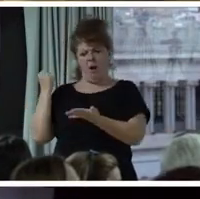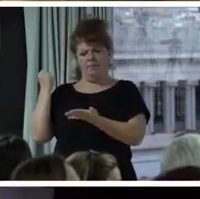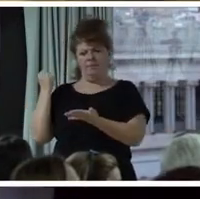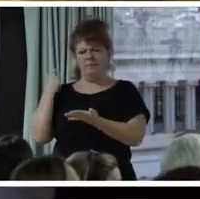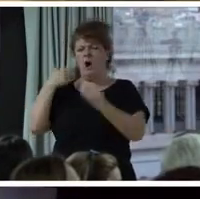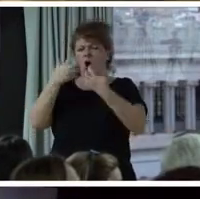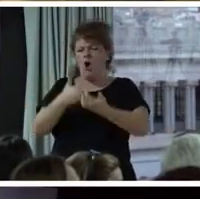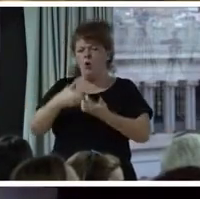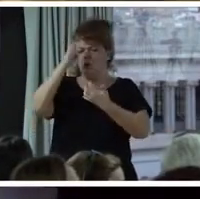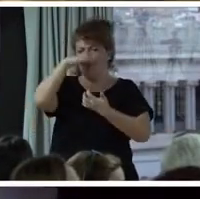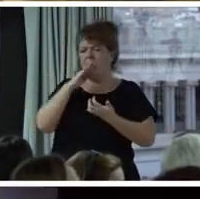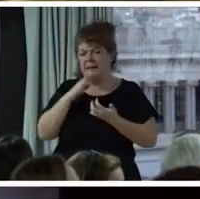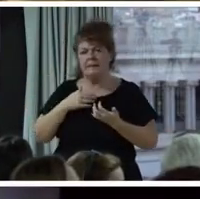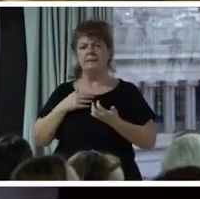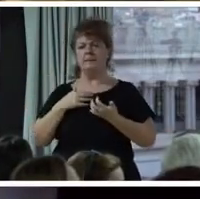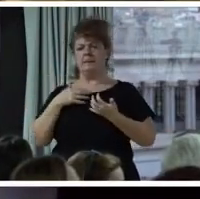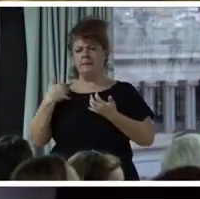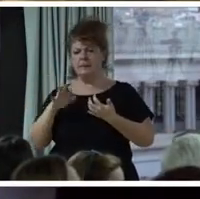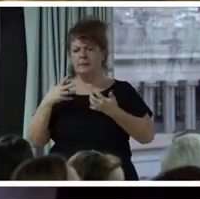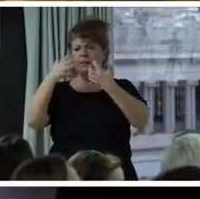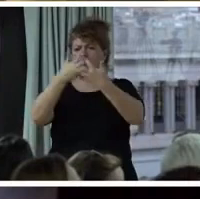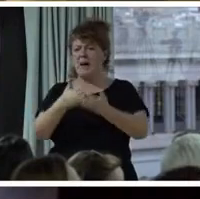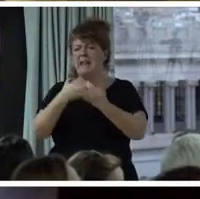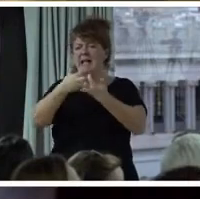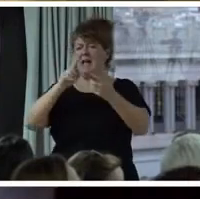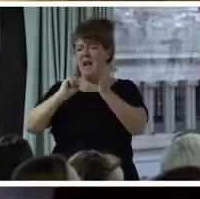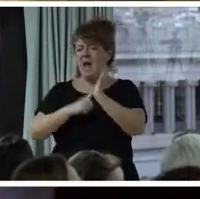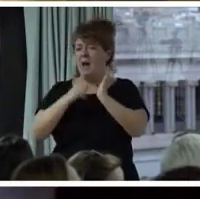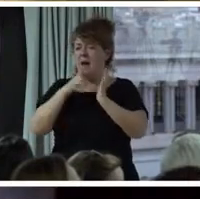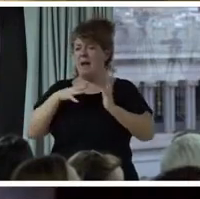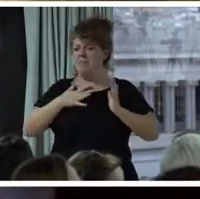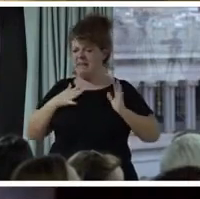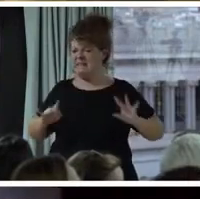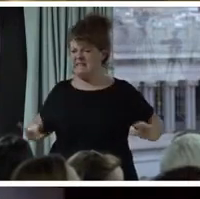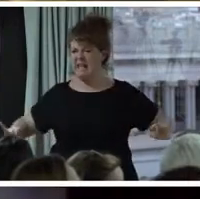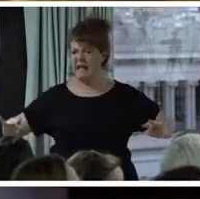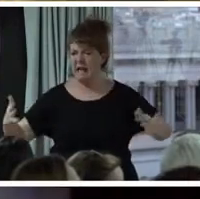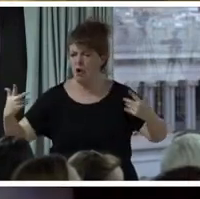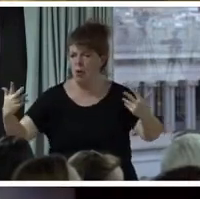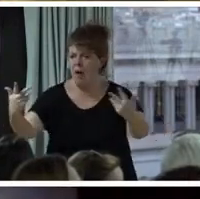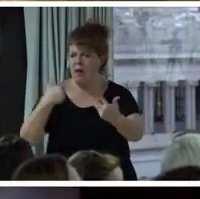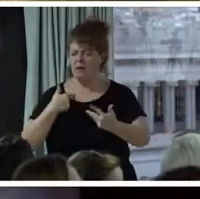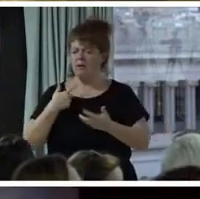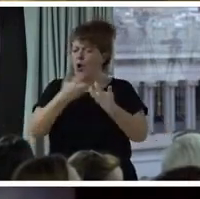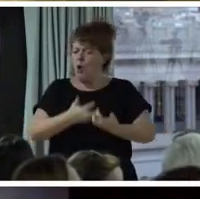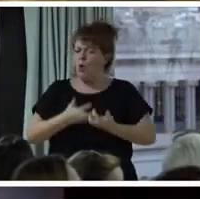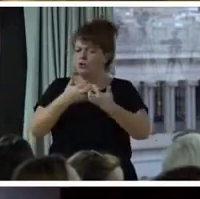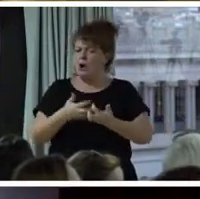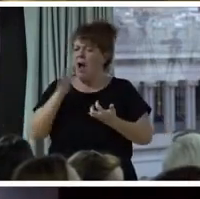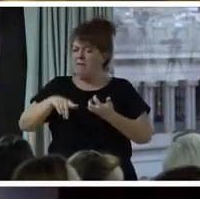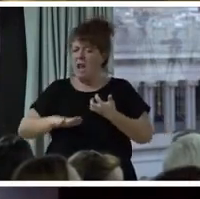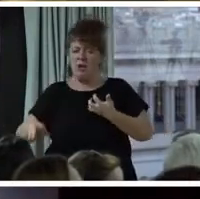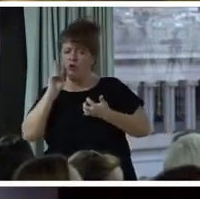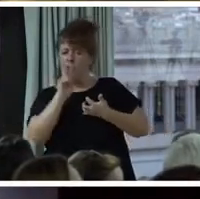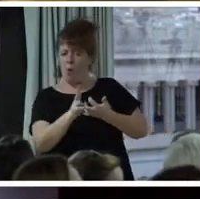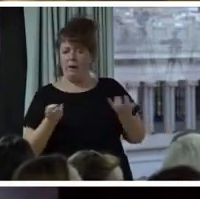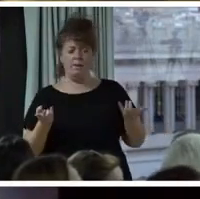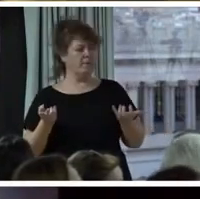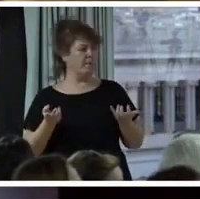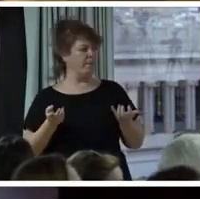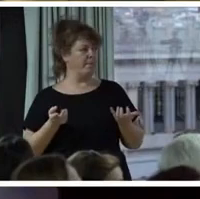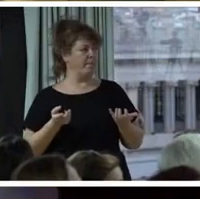de los padres que después de prolongadas batallas legales para recuperar tierra confiscadas se ven obligado